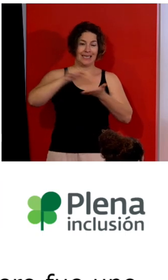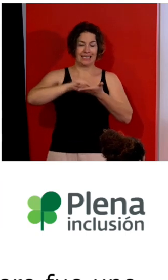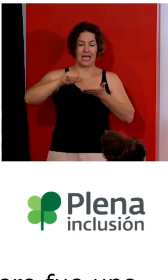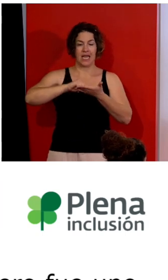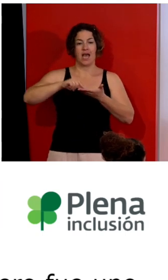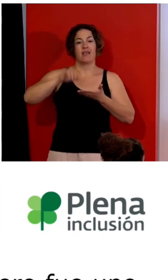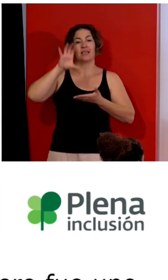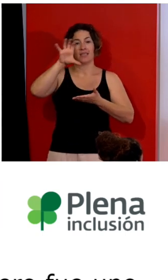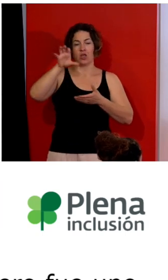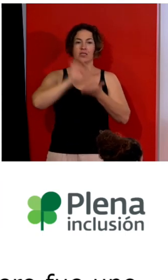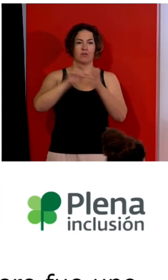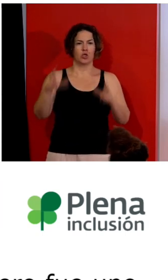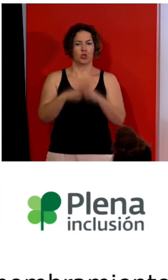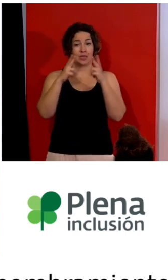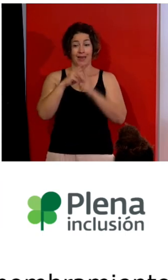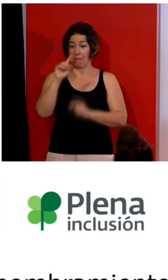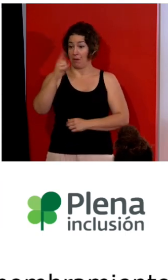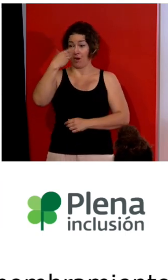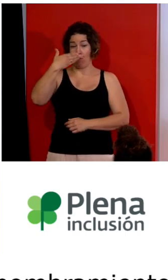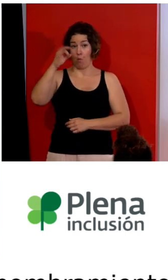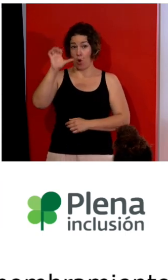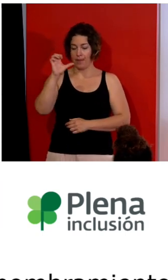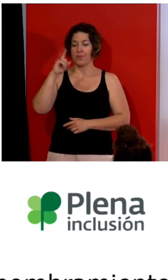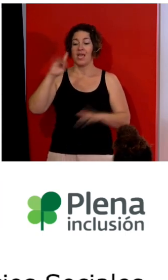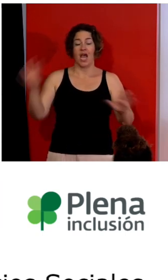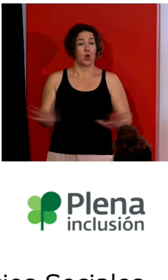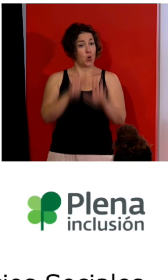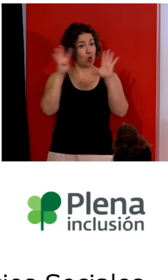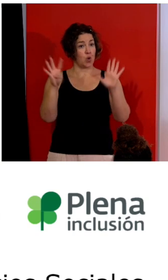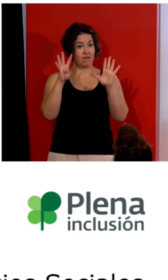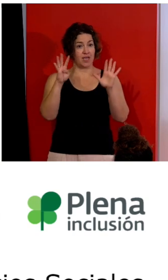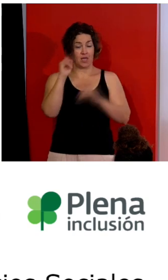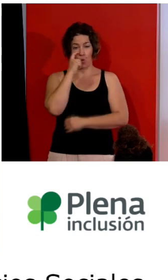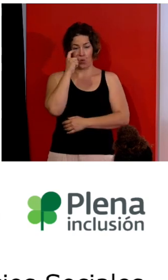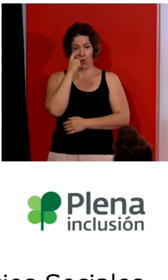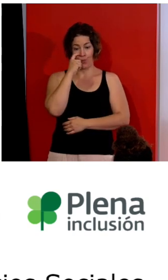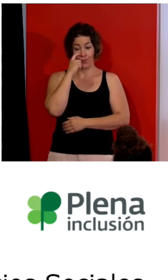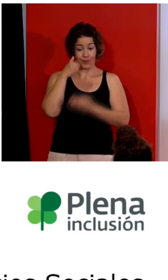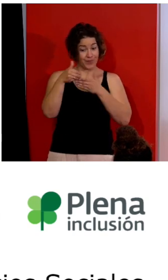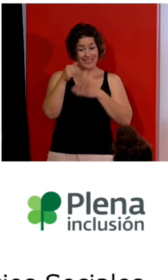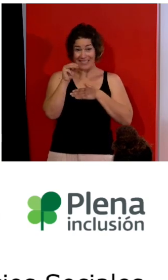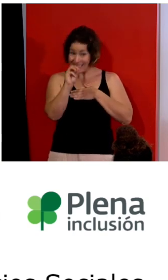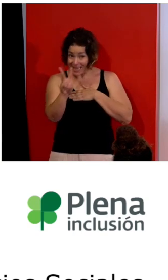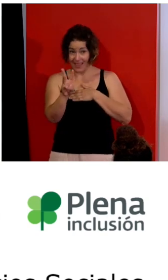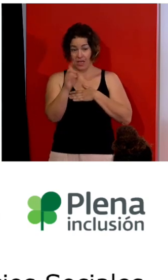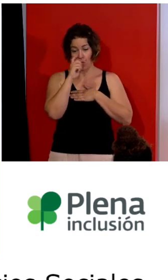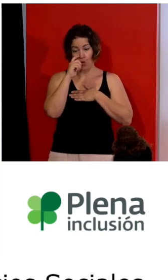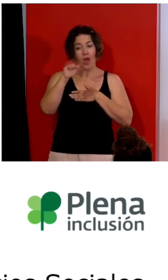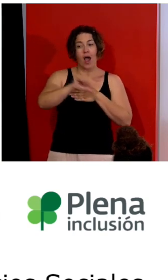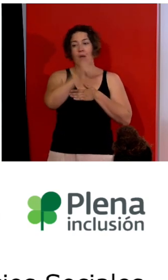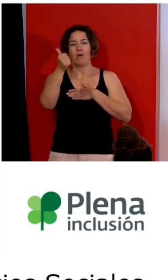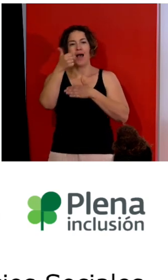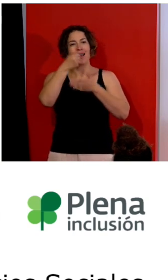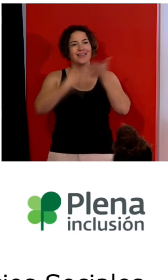Sociales. Pues mi BOE fue el día 9 de junio y el día 13 aprueban las listas